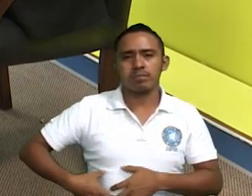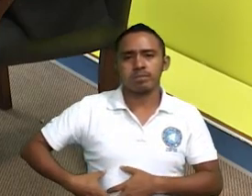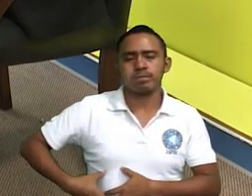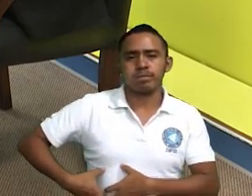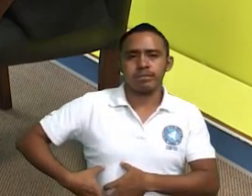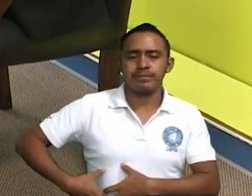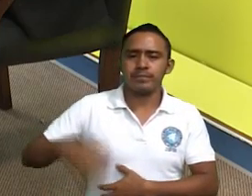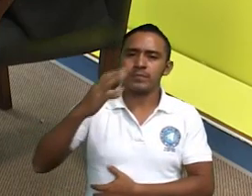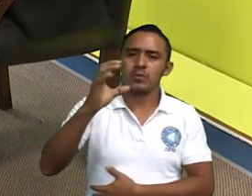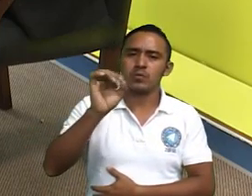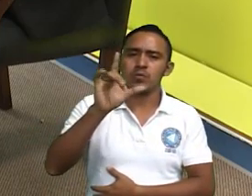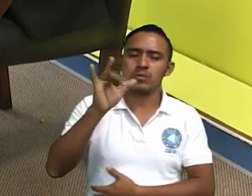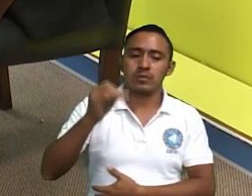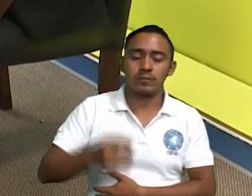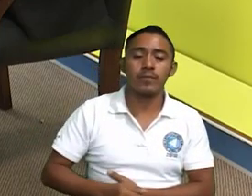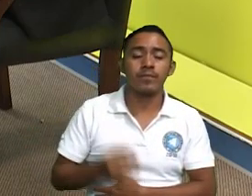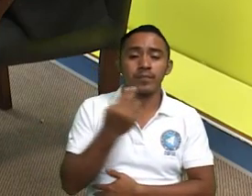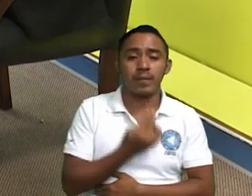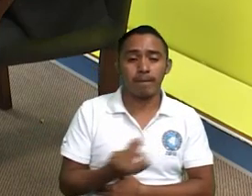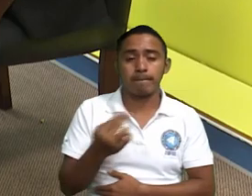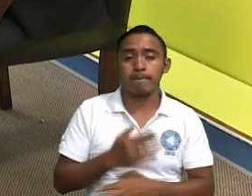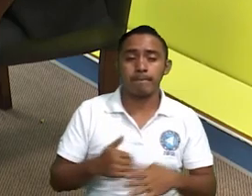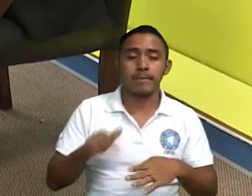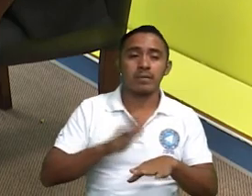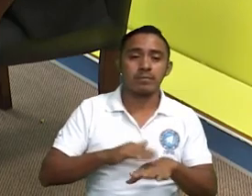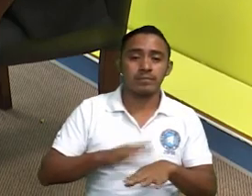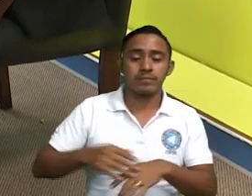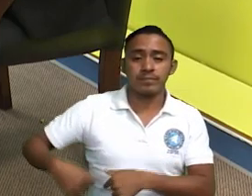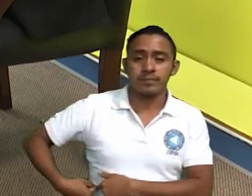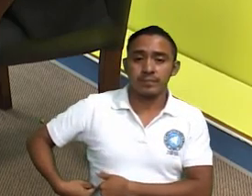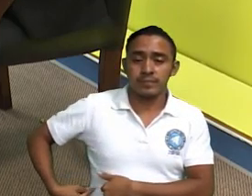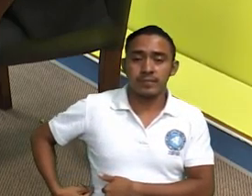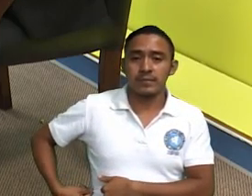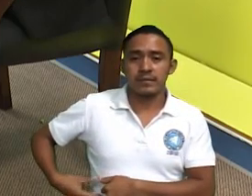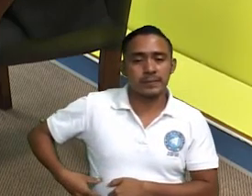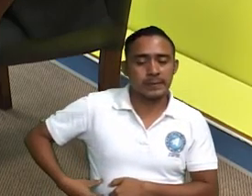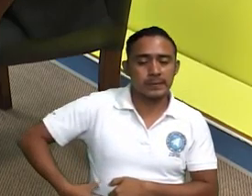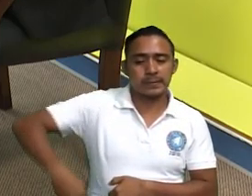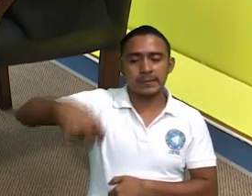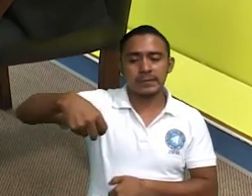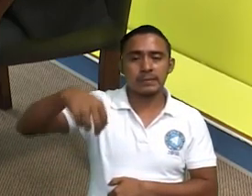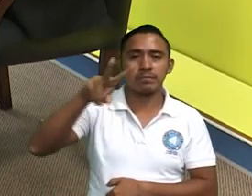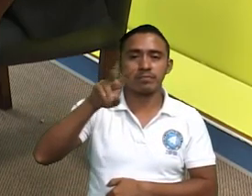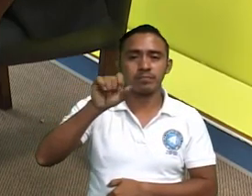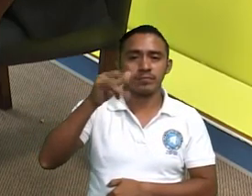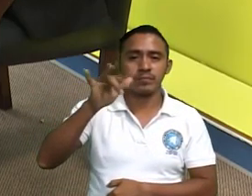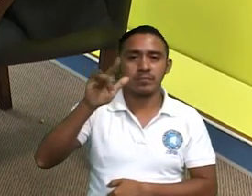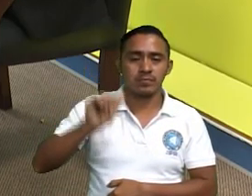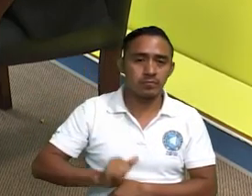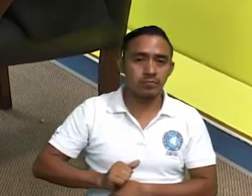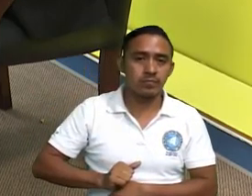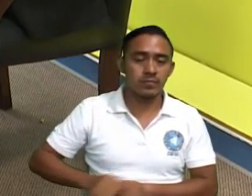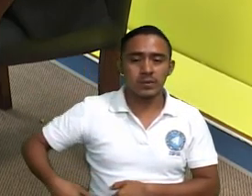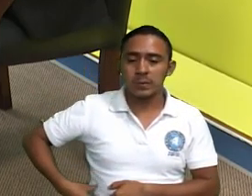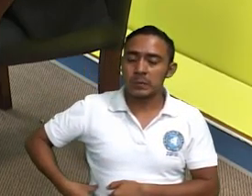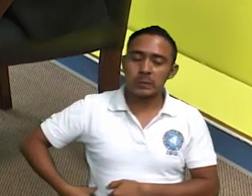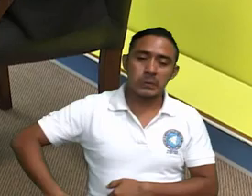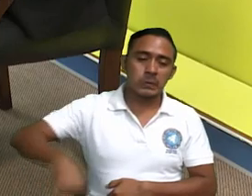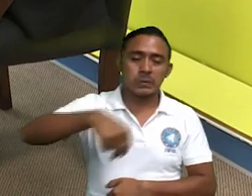Y, de hecho, la cirugía que más demanda tiene es la cirugía de extracción de la vesícula biliar por los cálculos.